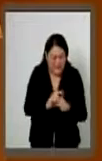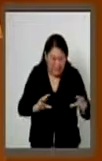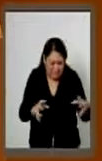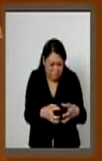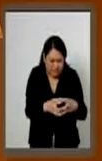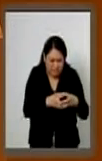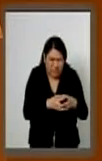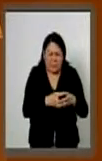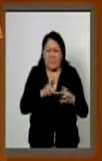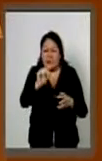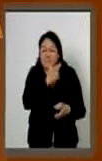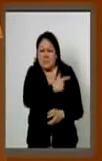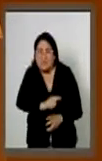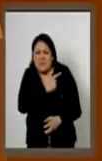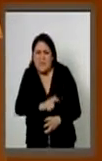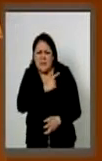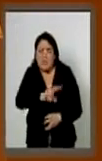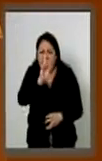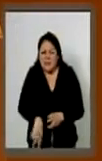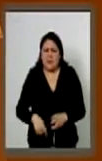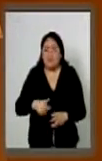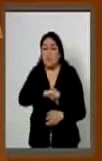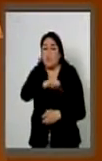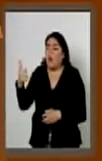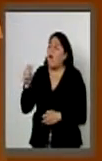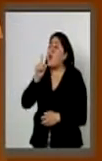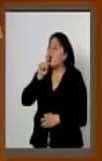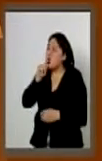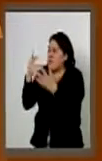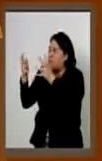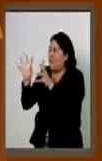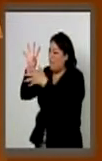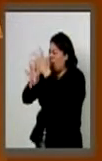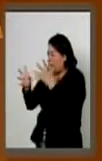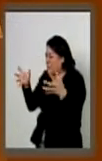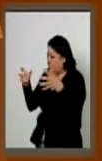cautiverio, no me gusta ni siquiera un pájaro en cautiverio.